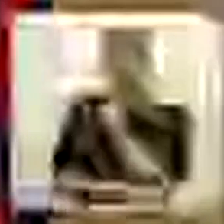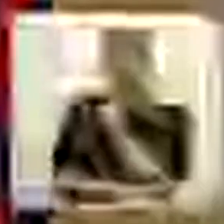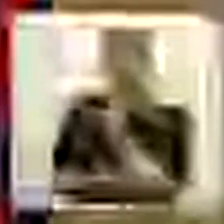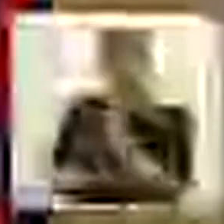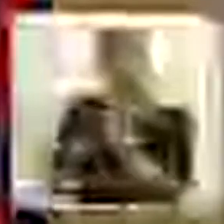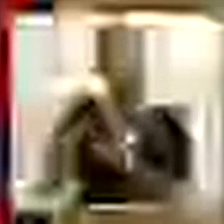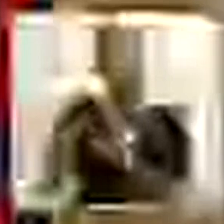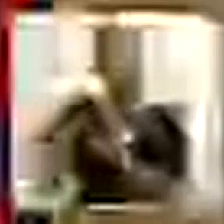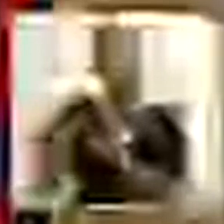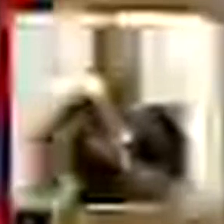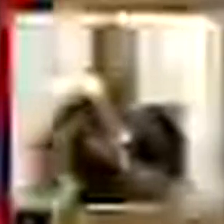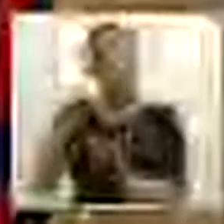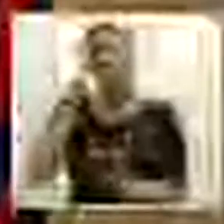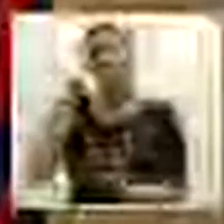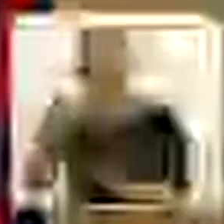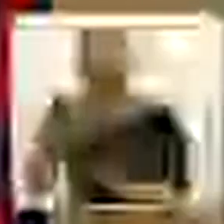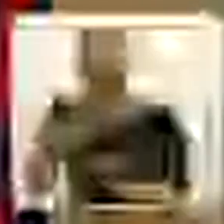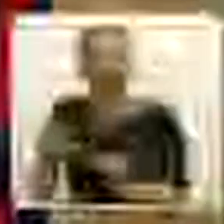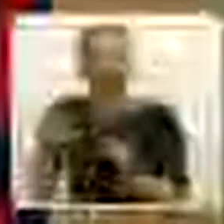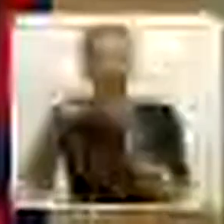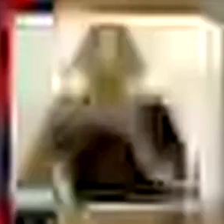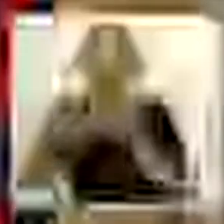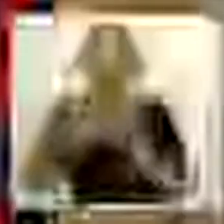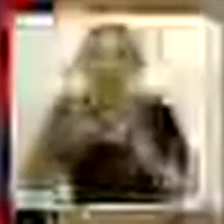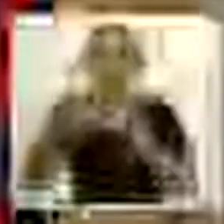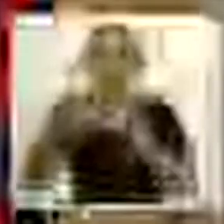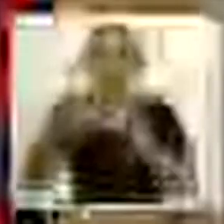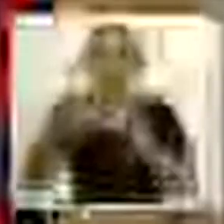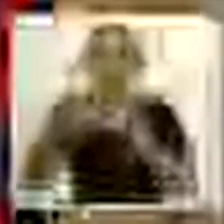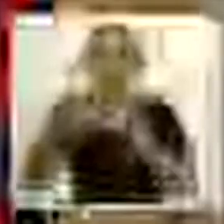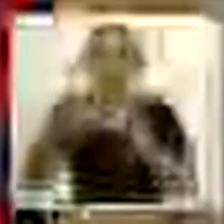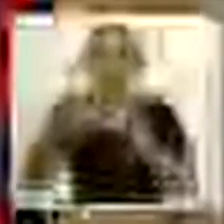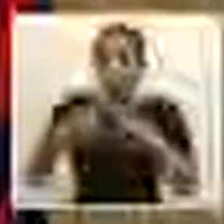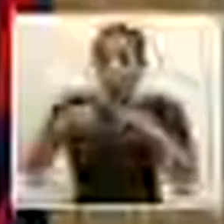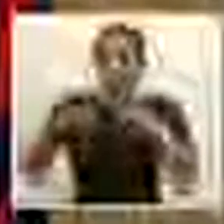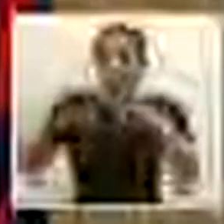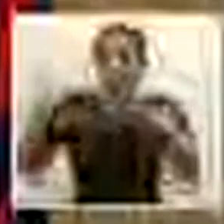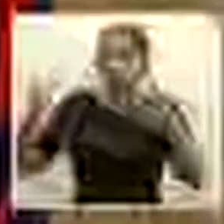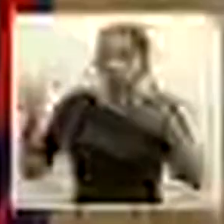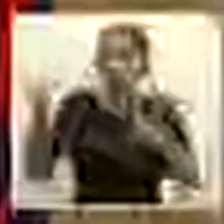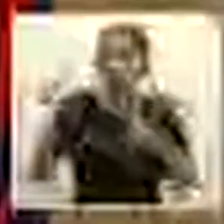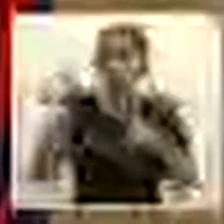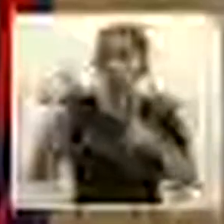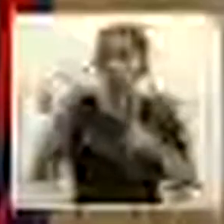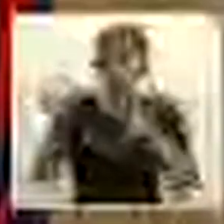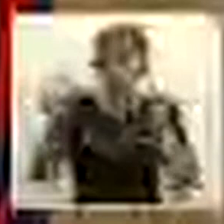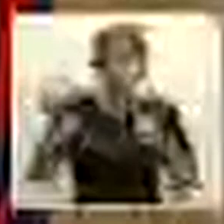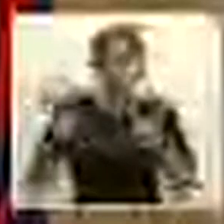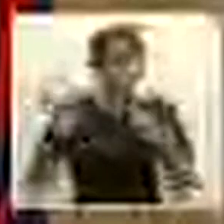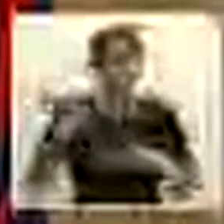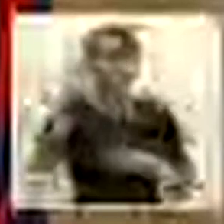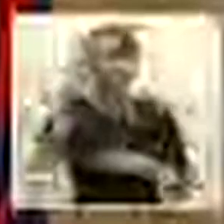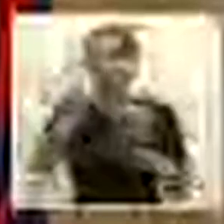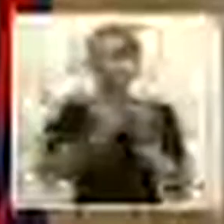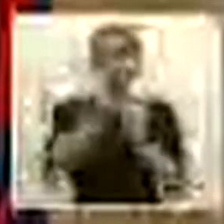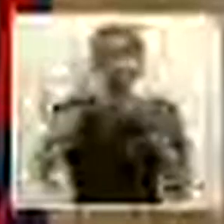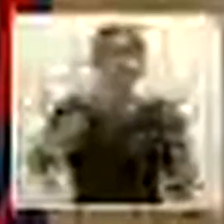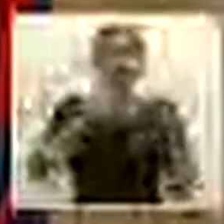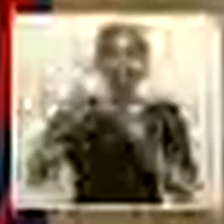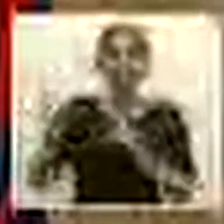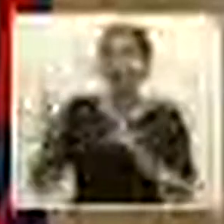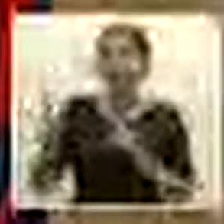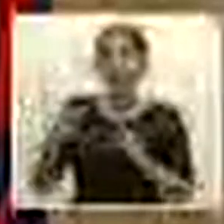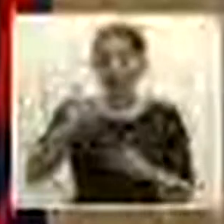un día y el día siguiente hay un rebrote y comienzan a subir los casos drásticamente porque la gran mayoría de las